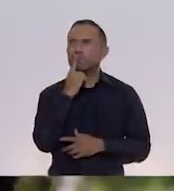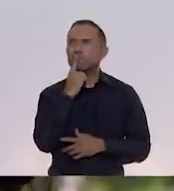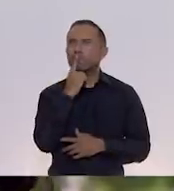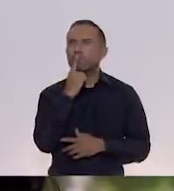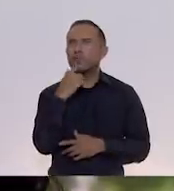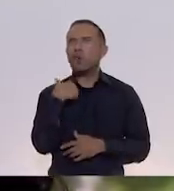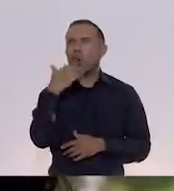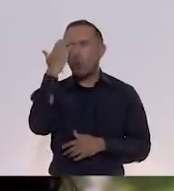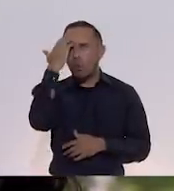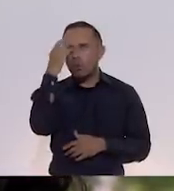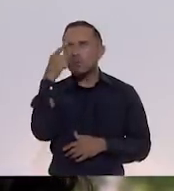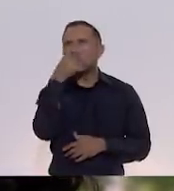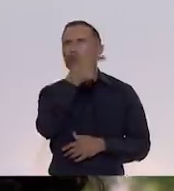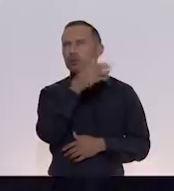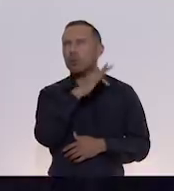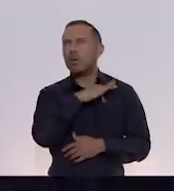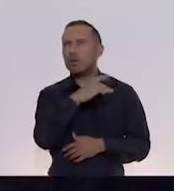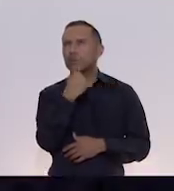ayudarnos.